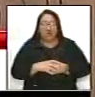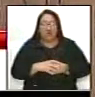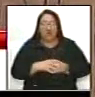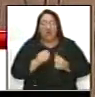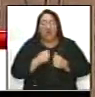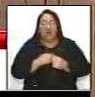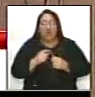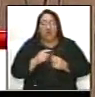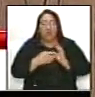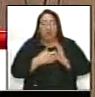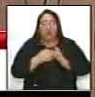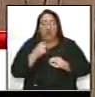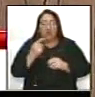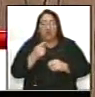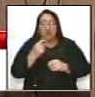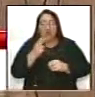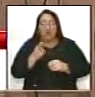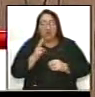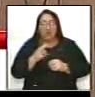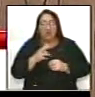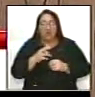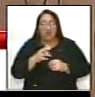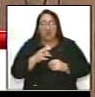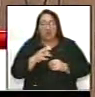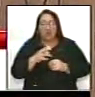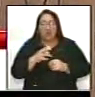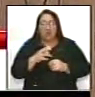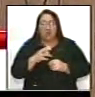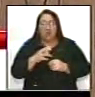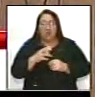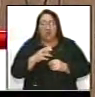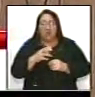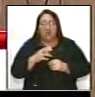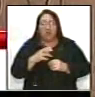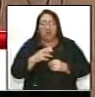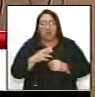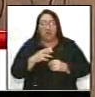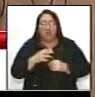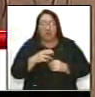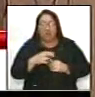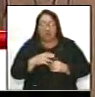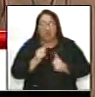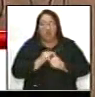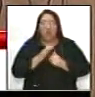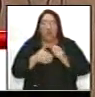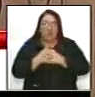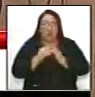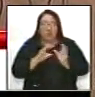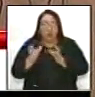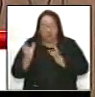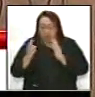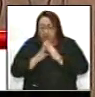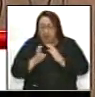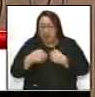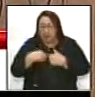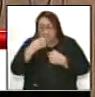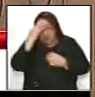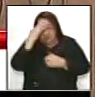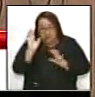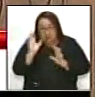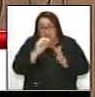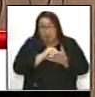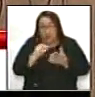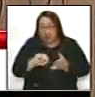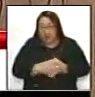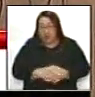solamente a profesores de educación regular del sector defensa. Entiendo que en la Comisión de Educación ha